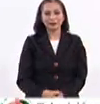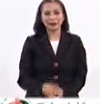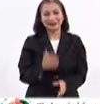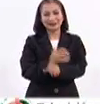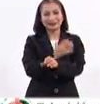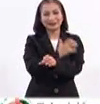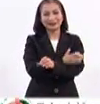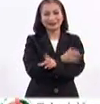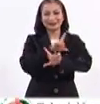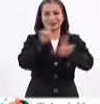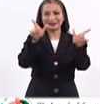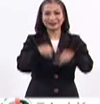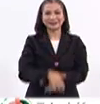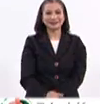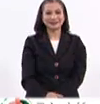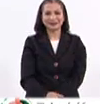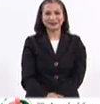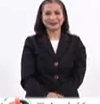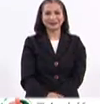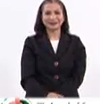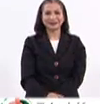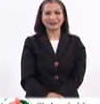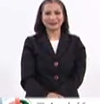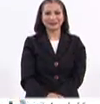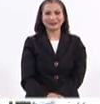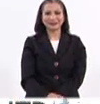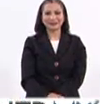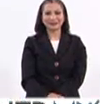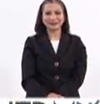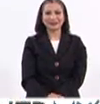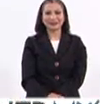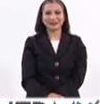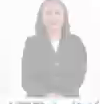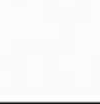ustedes. Acompáñenos, estamos listos.